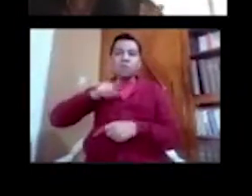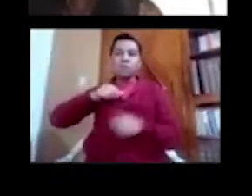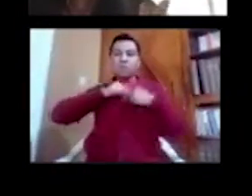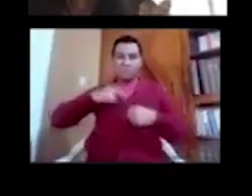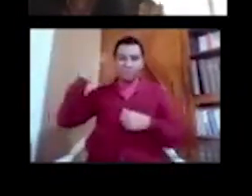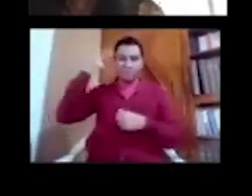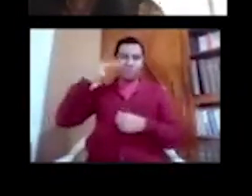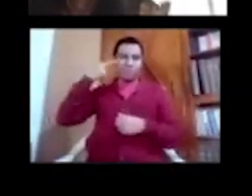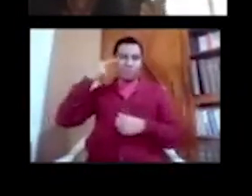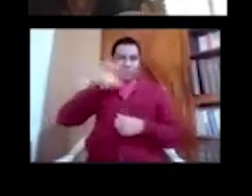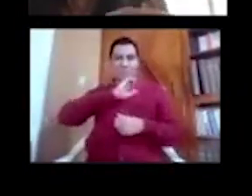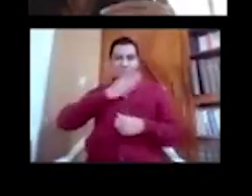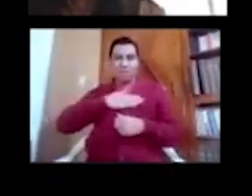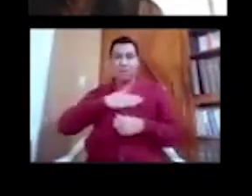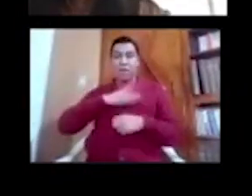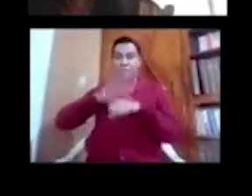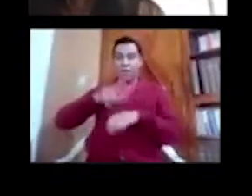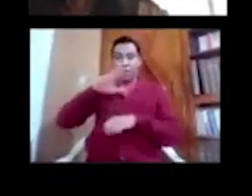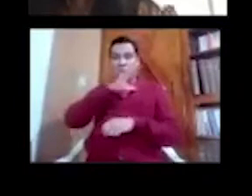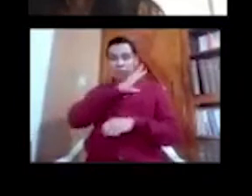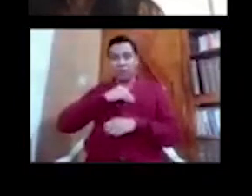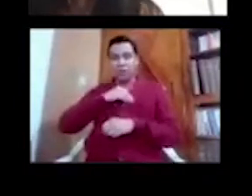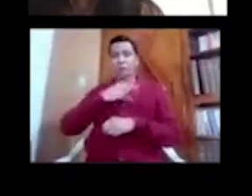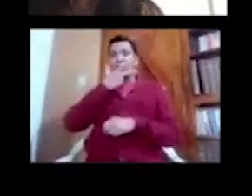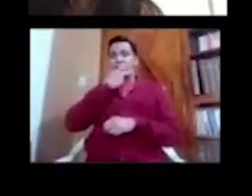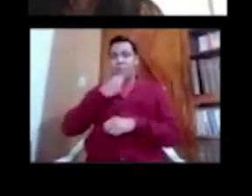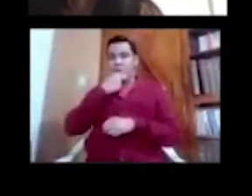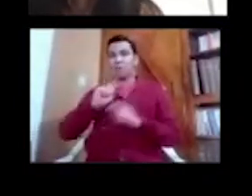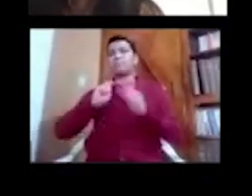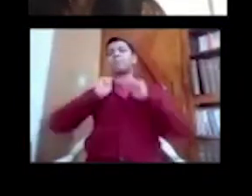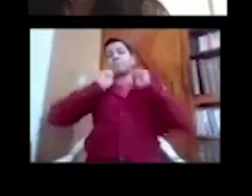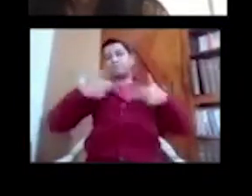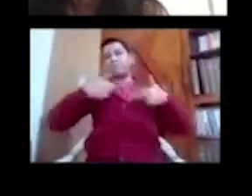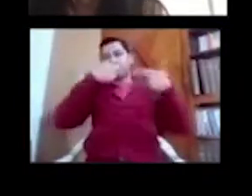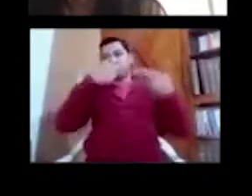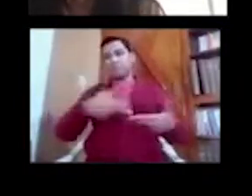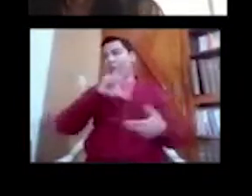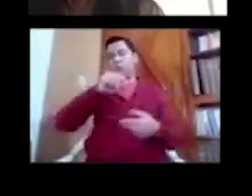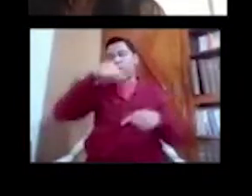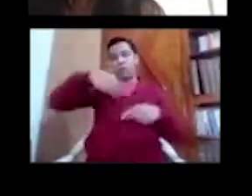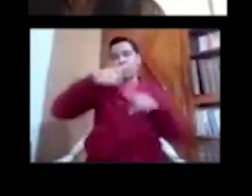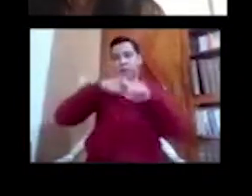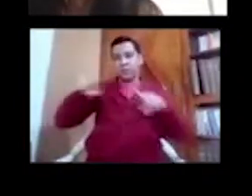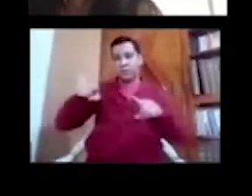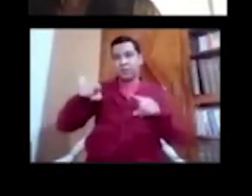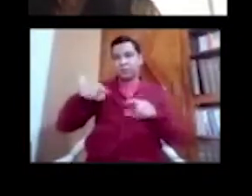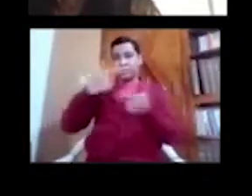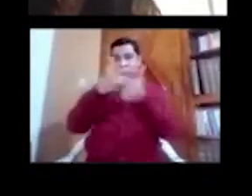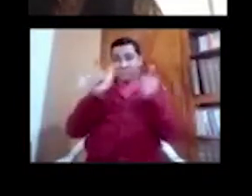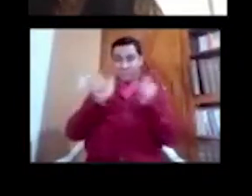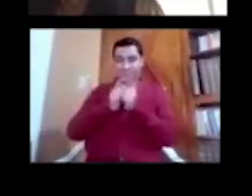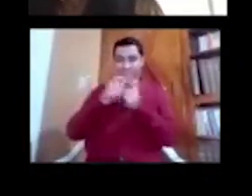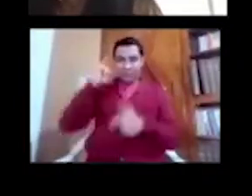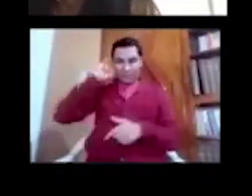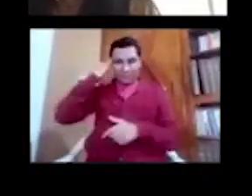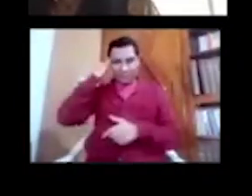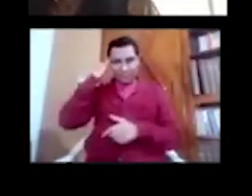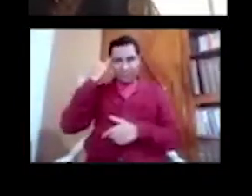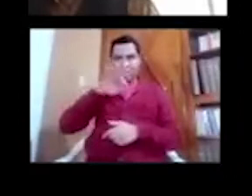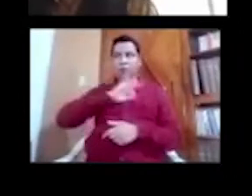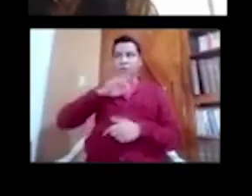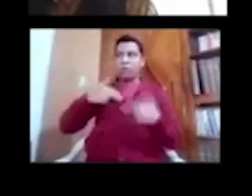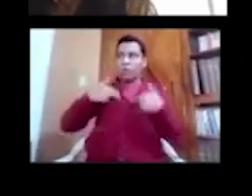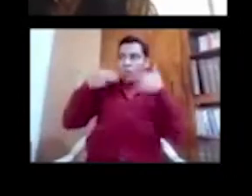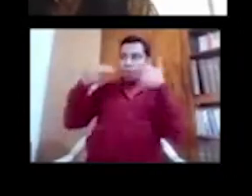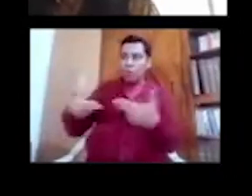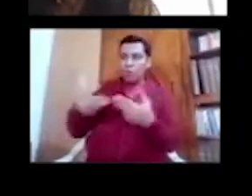que al hijo mayor varón se le hereda el poder, sino en el mundo mesoamericano podía heredarse al